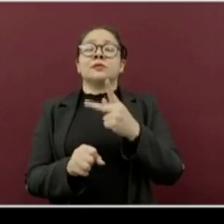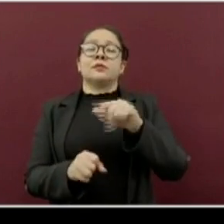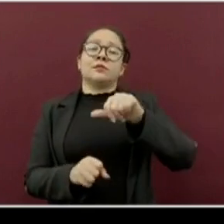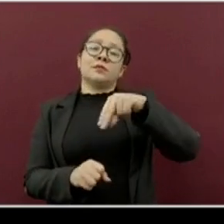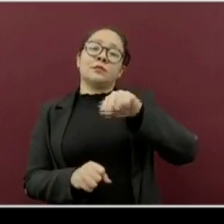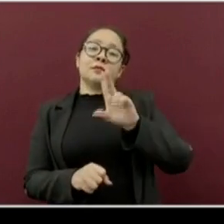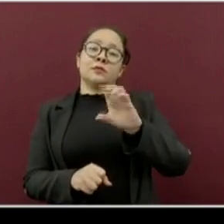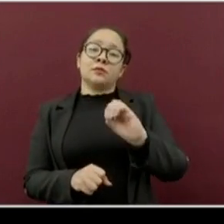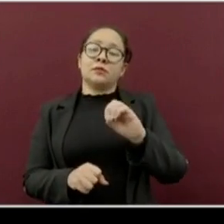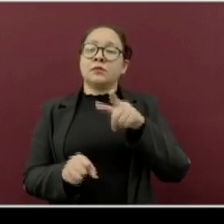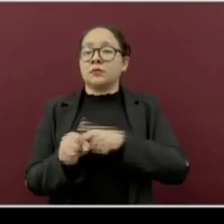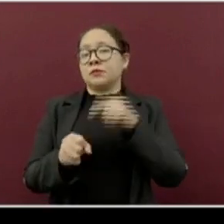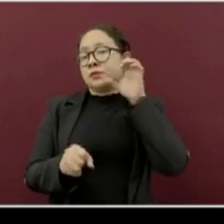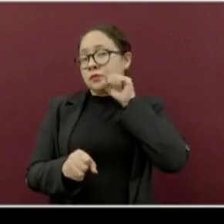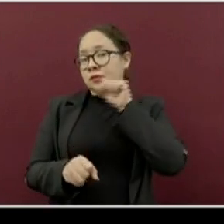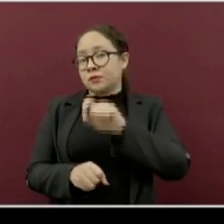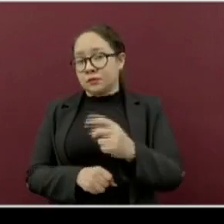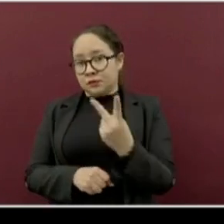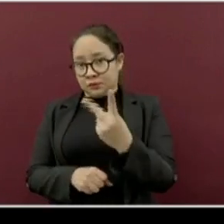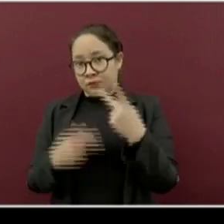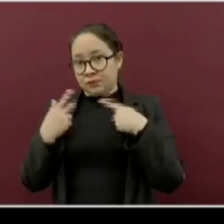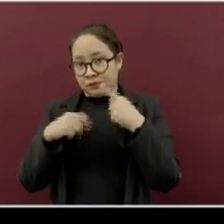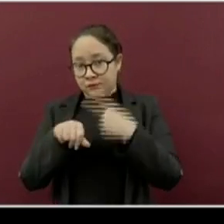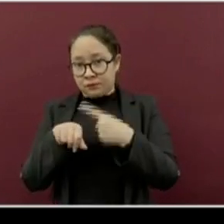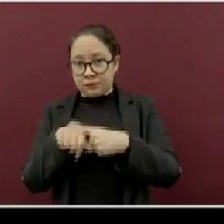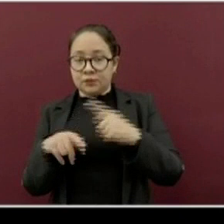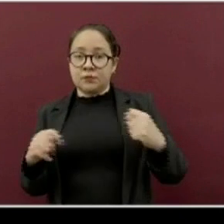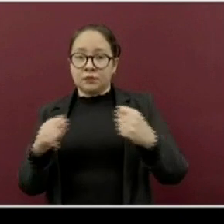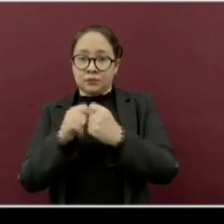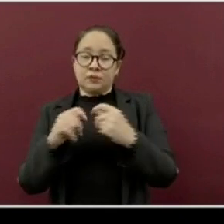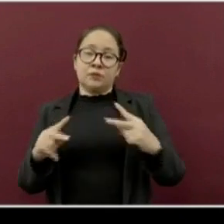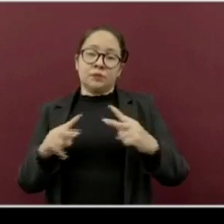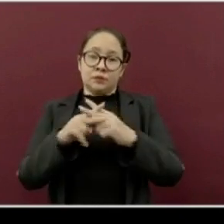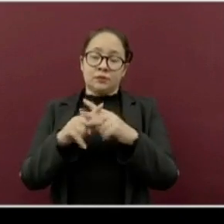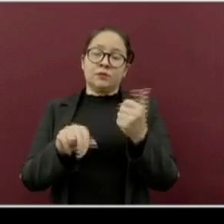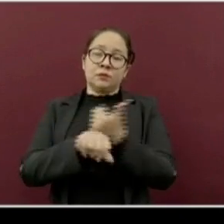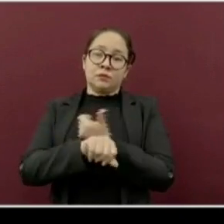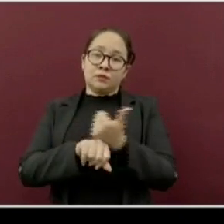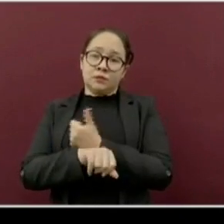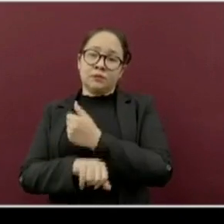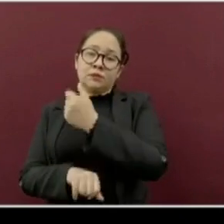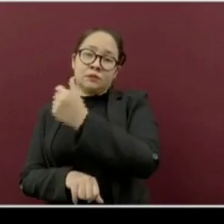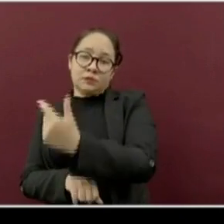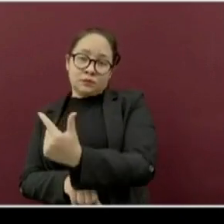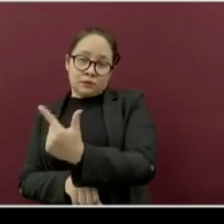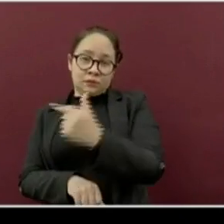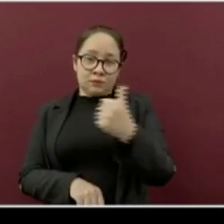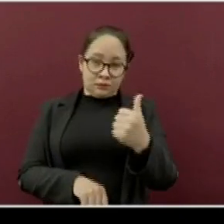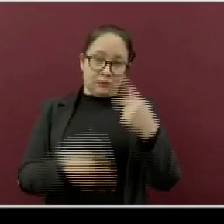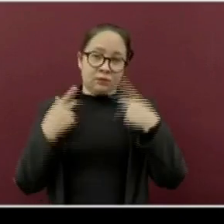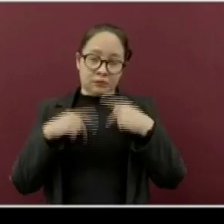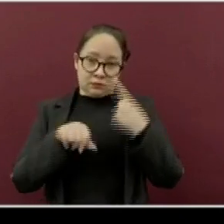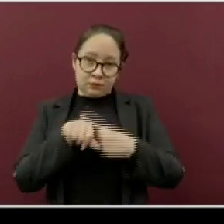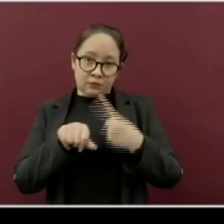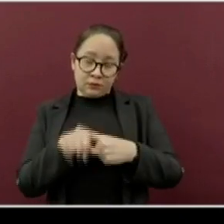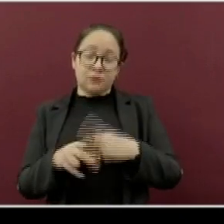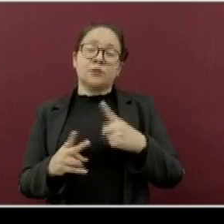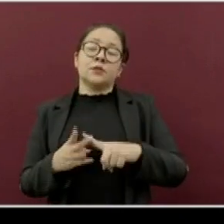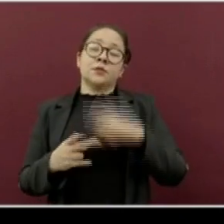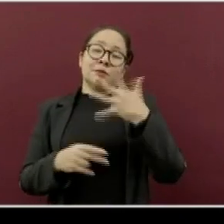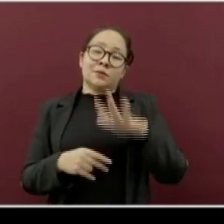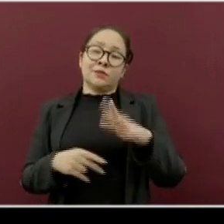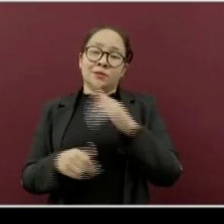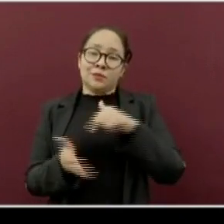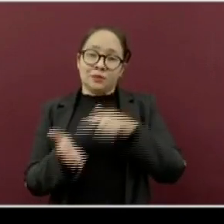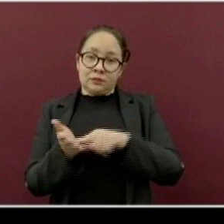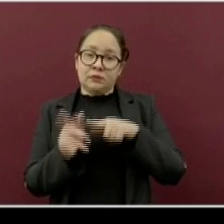con 22 casos. Tuxpan y Poza Rica en amarillo con 7 y 6 casos actuales cada uno y 10 municipios permanecen en